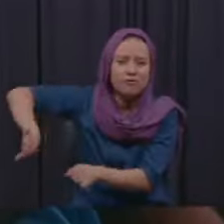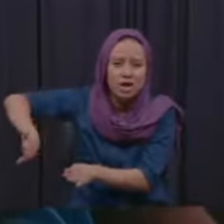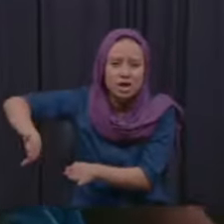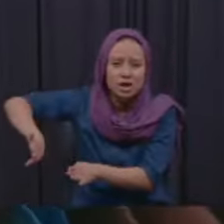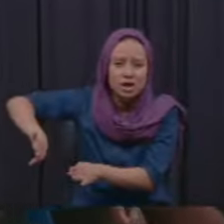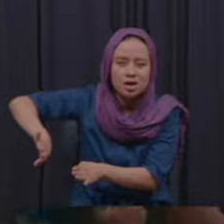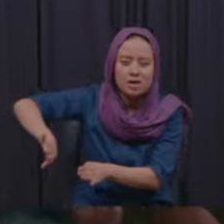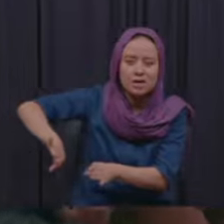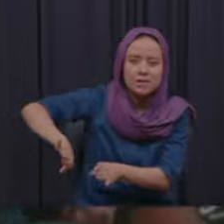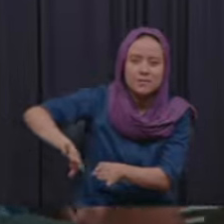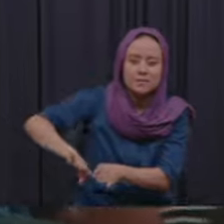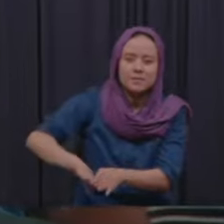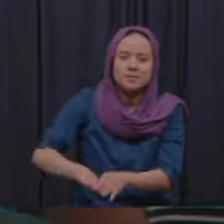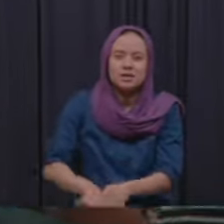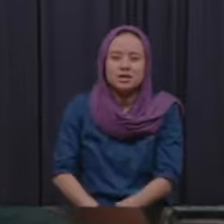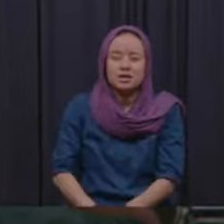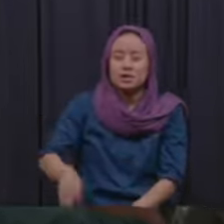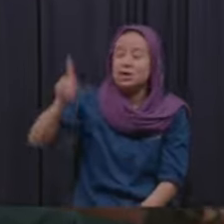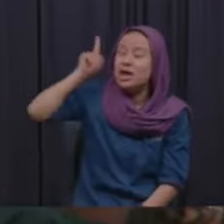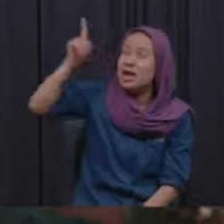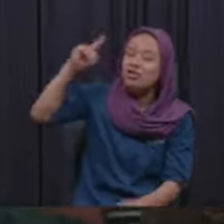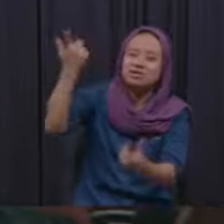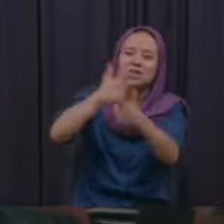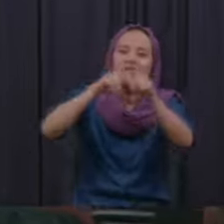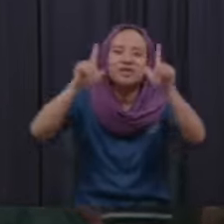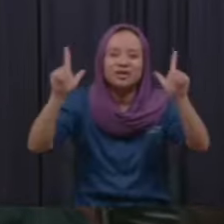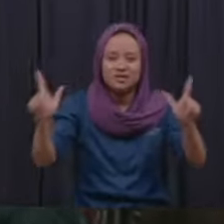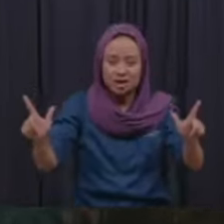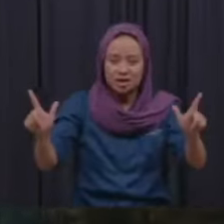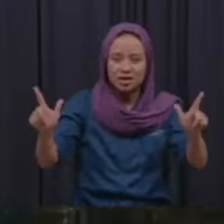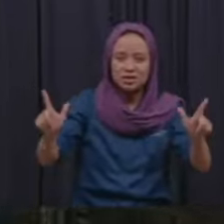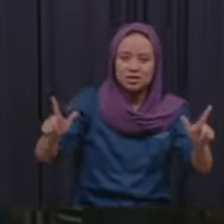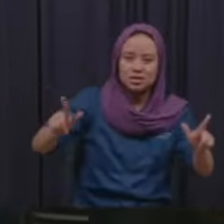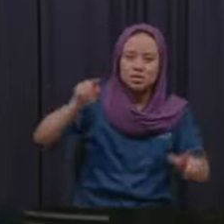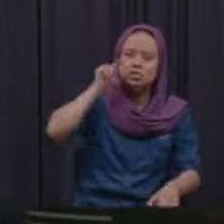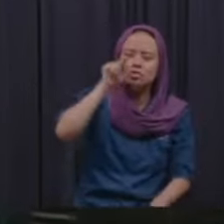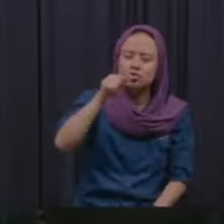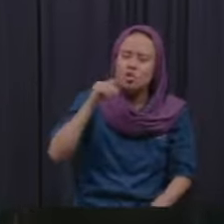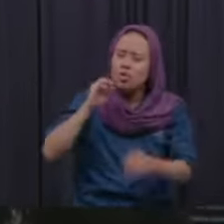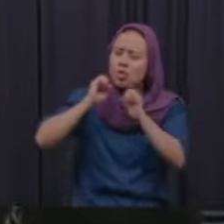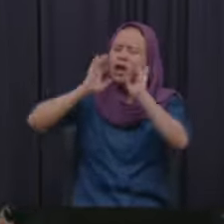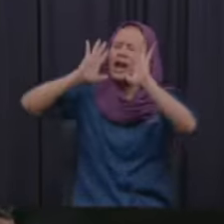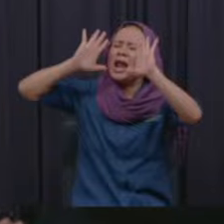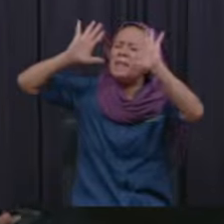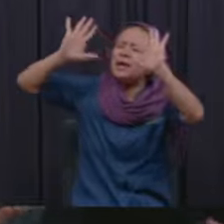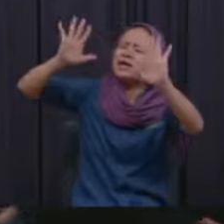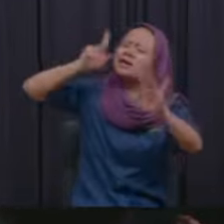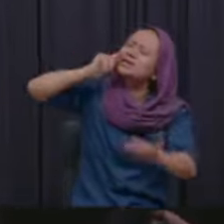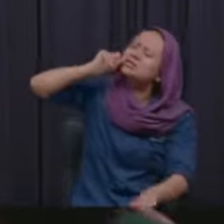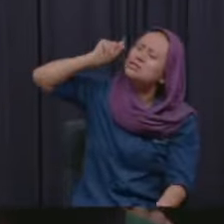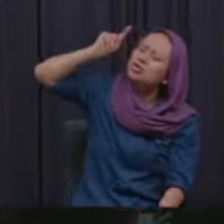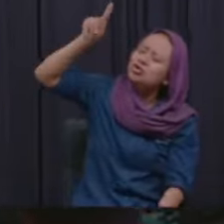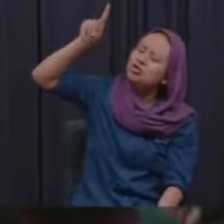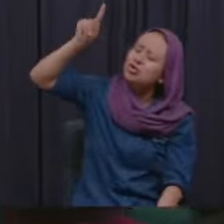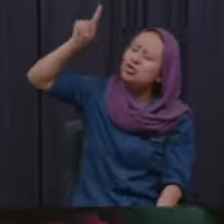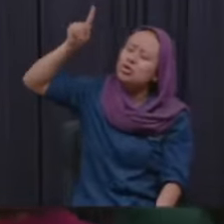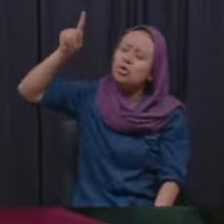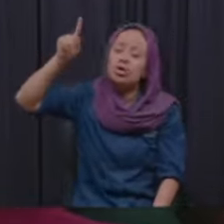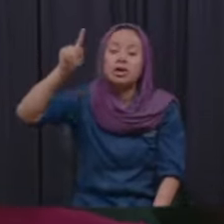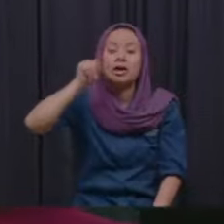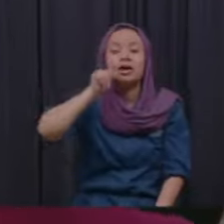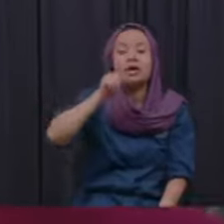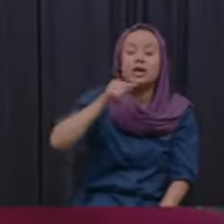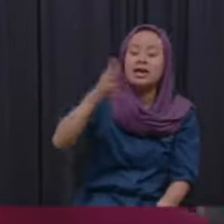Ibra la bacán, darabasei. Levanta tu voz, levanta tu voz. Dios. Habla lengua del Espíritu.